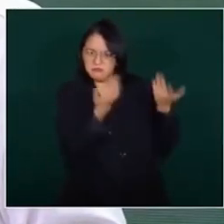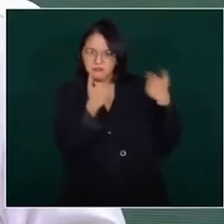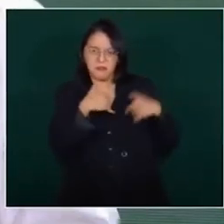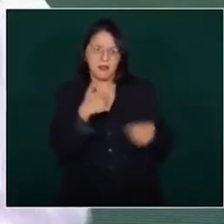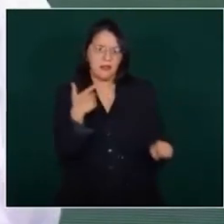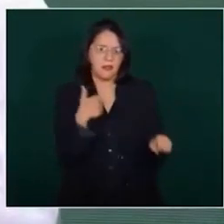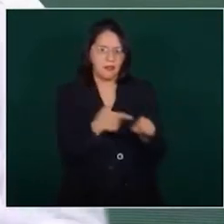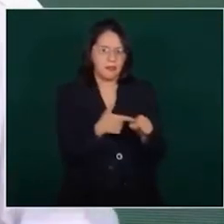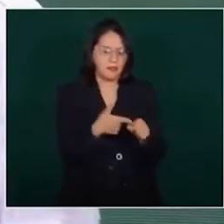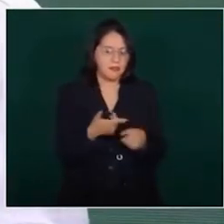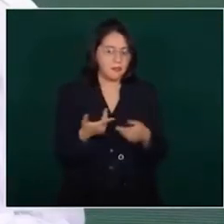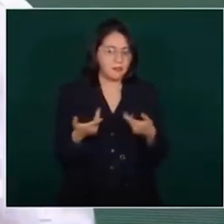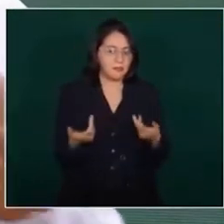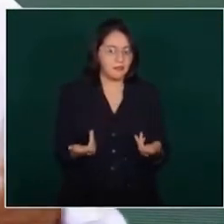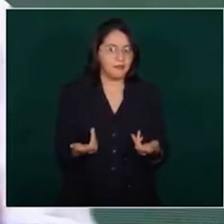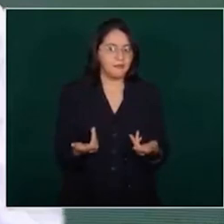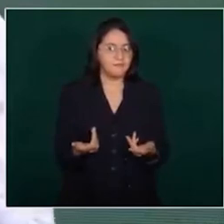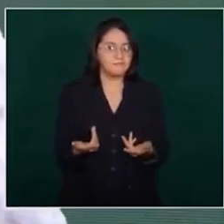y